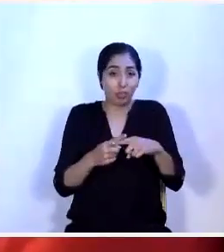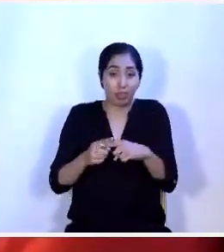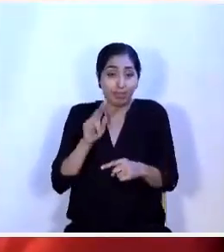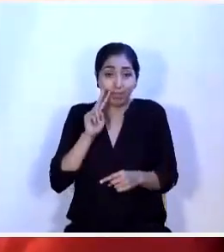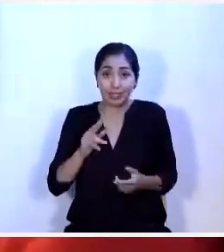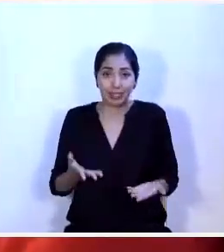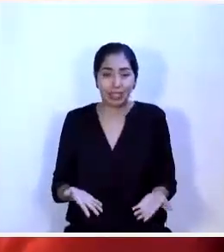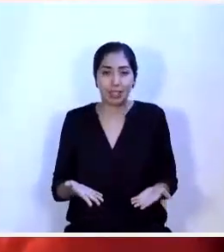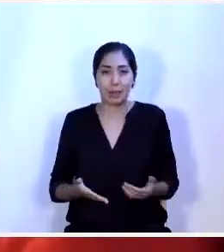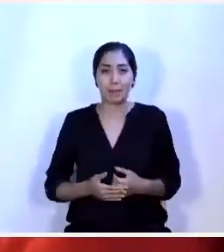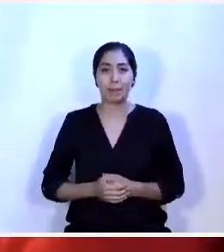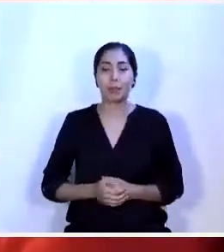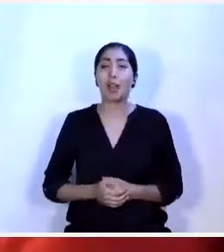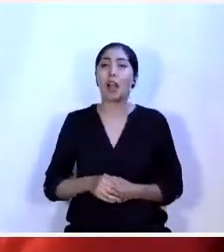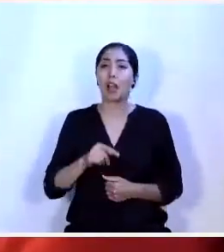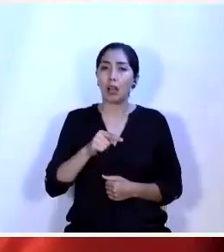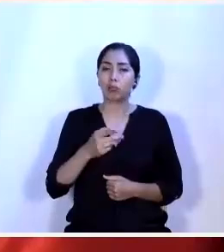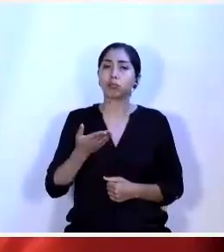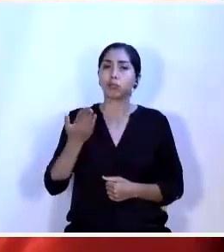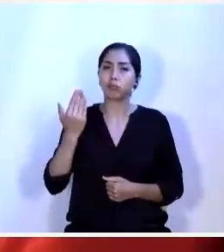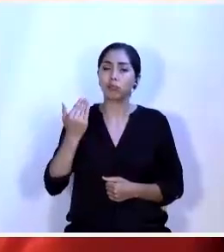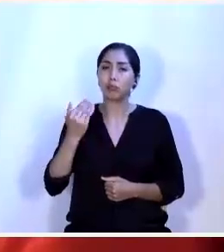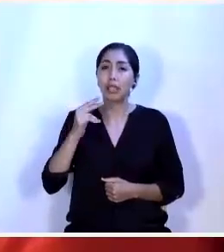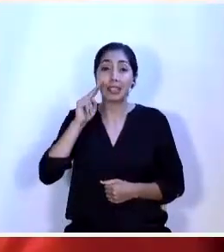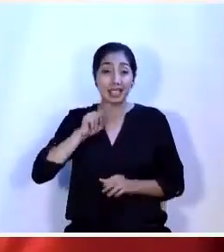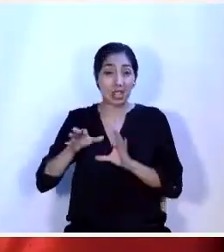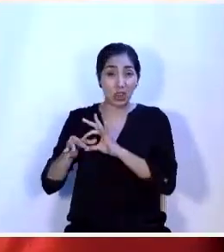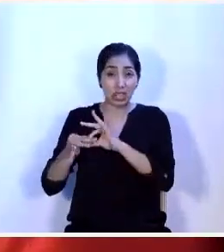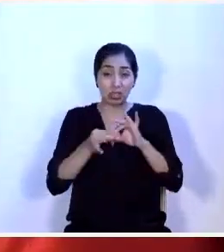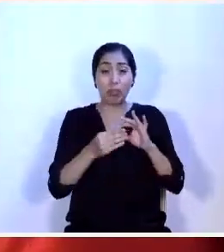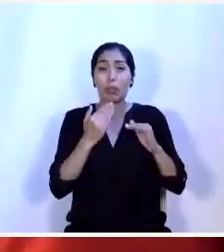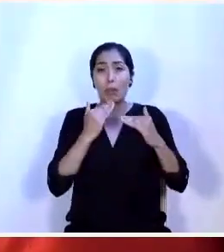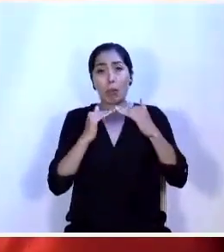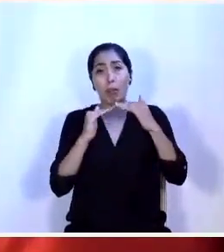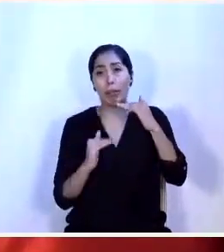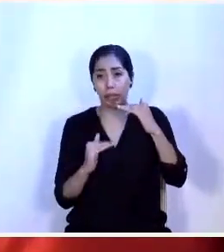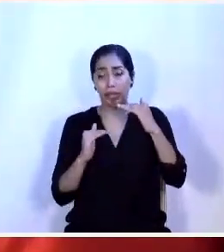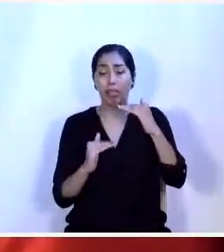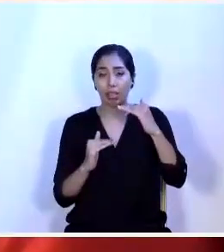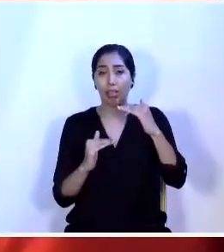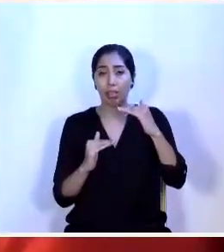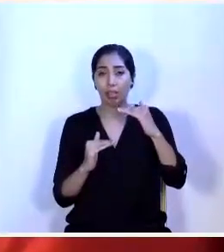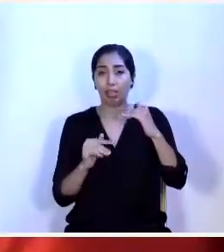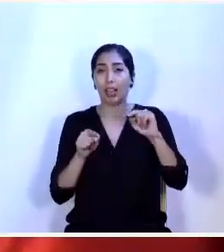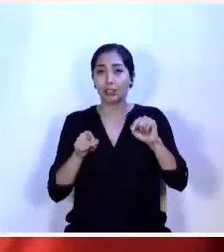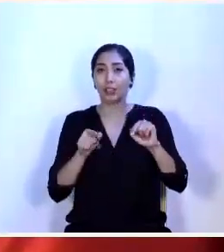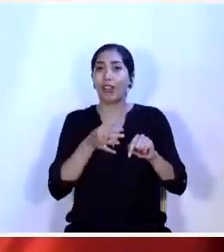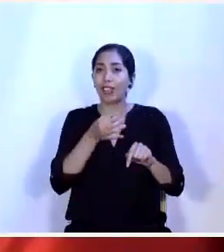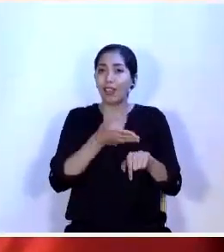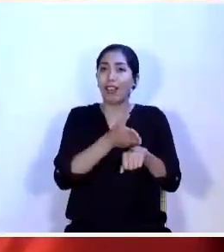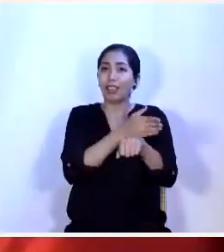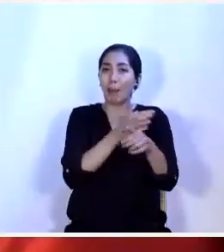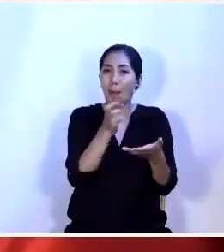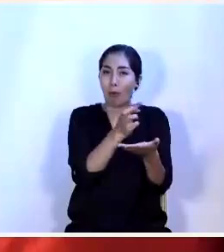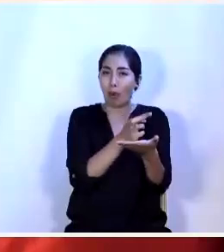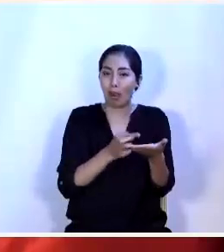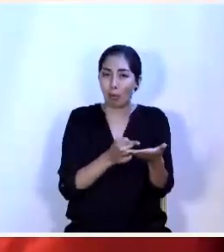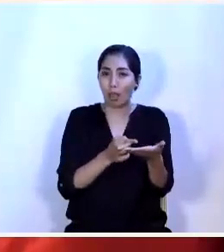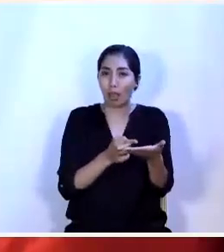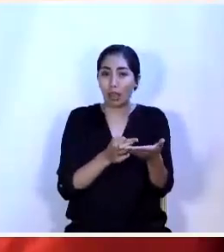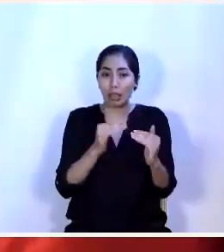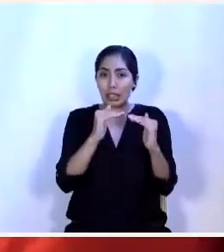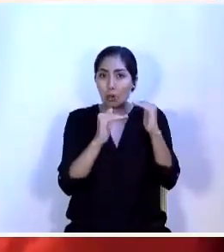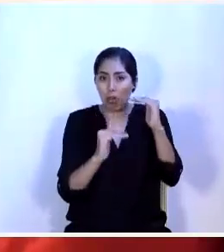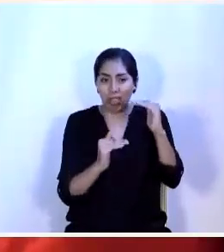entonces, sin cohesión social y con una profunda desigualdad a la que hacía alusión el poema de Lin, que incluso a veces se prolonga hasta la muerte.